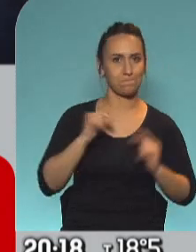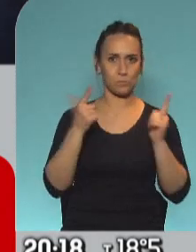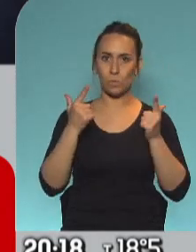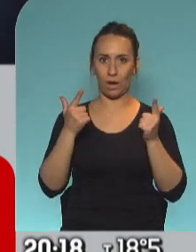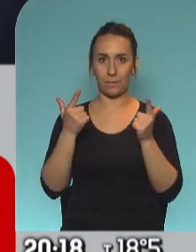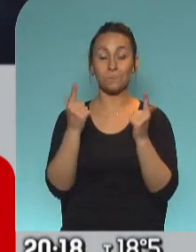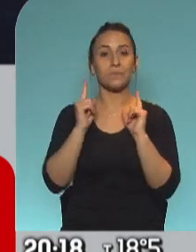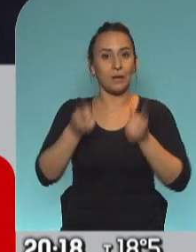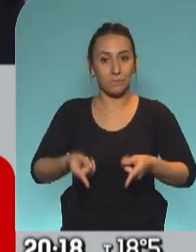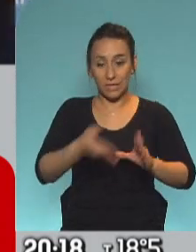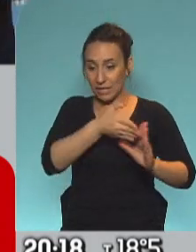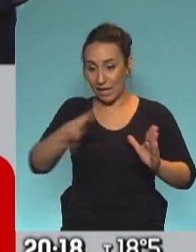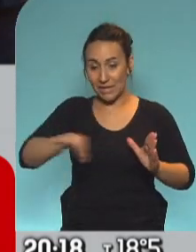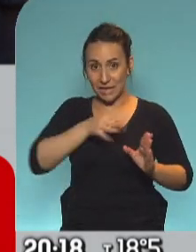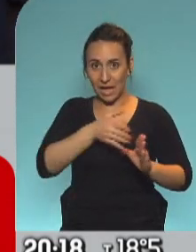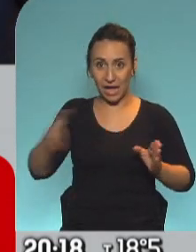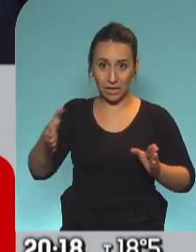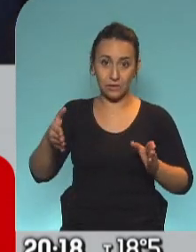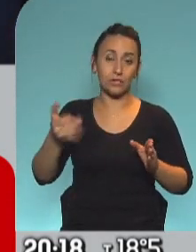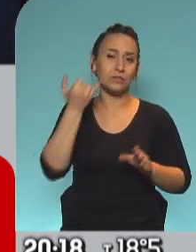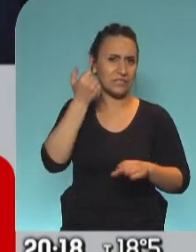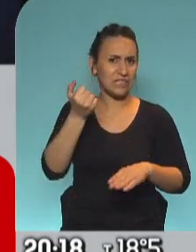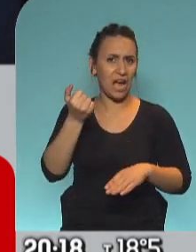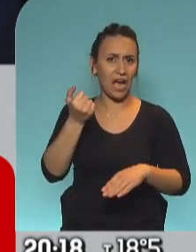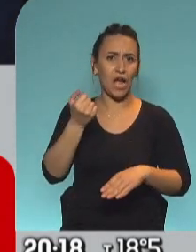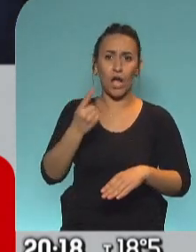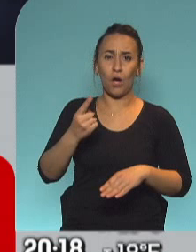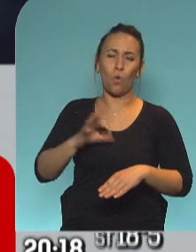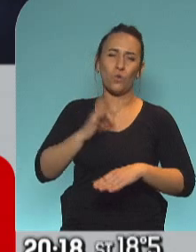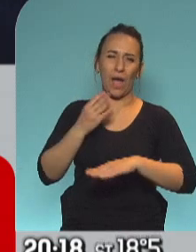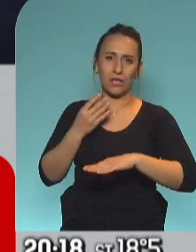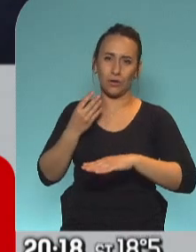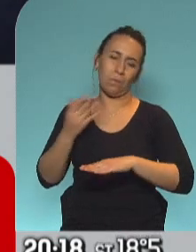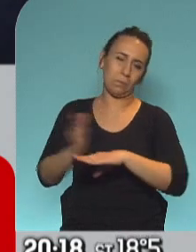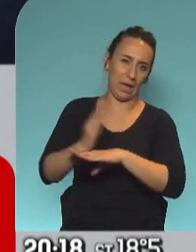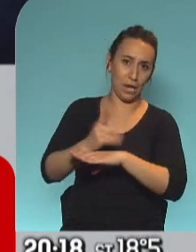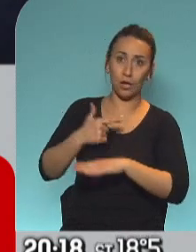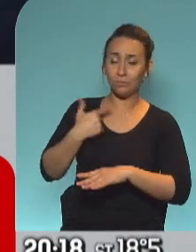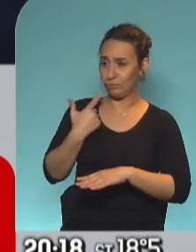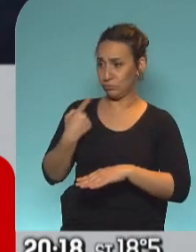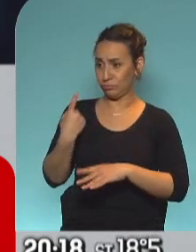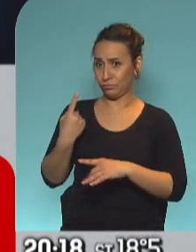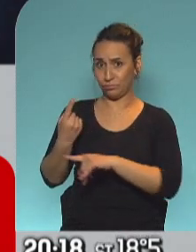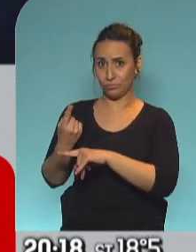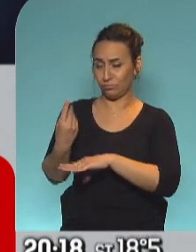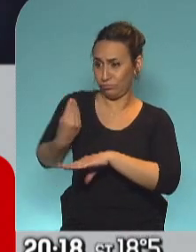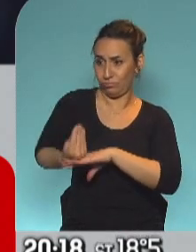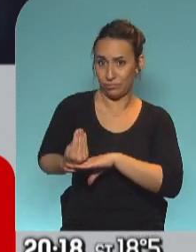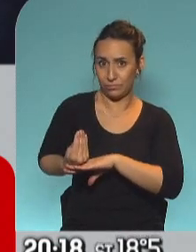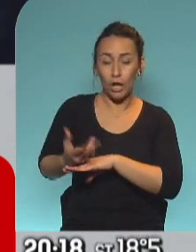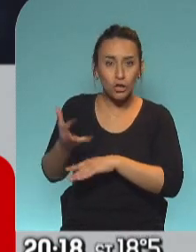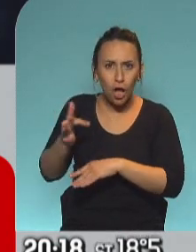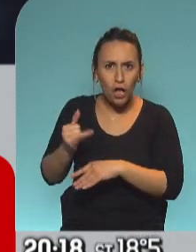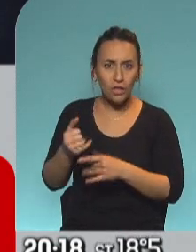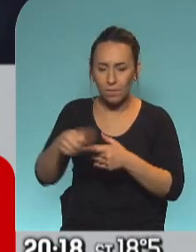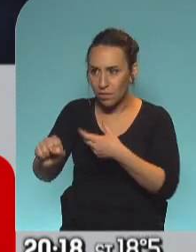en este año que lleva, menos de un año que lleva de intervención, todos los días le aparecen situaciones como esta,